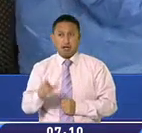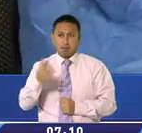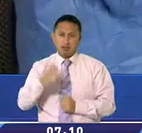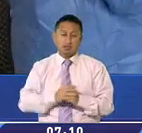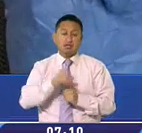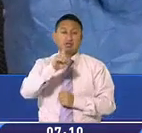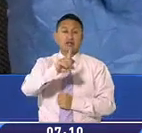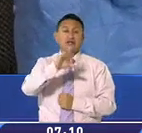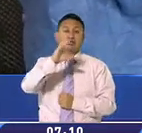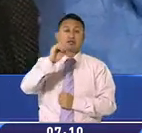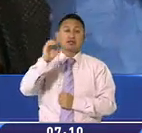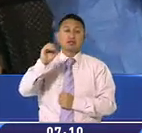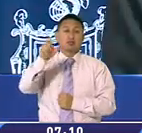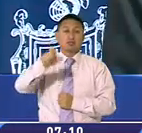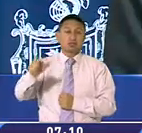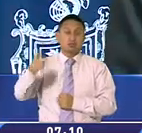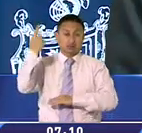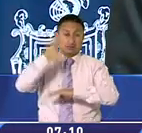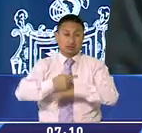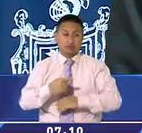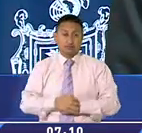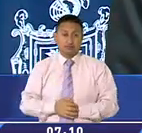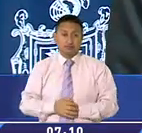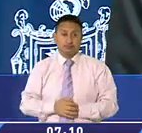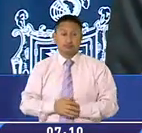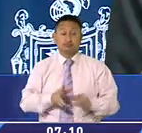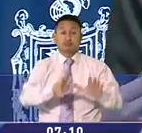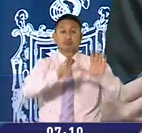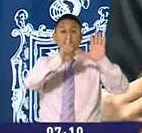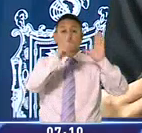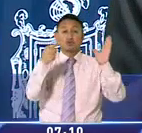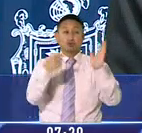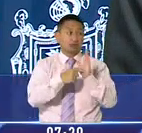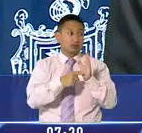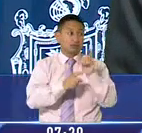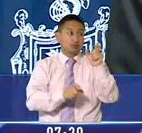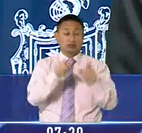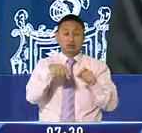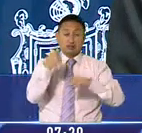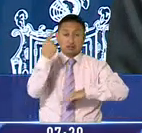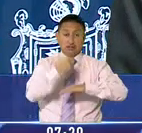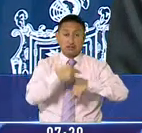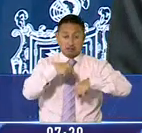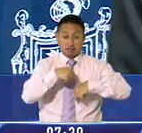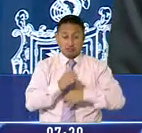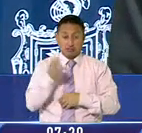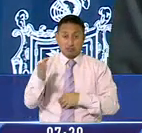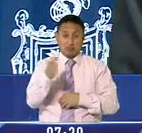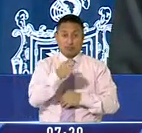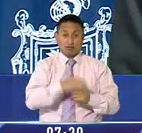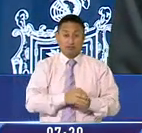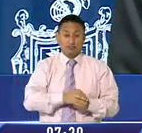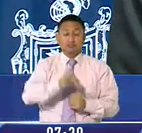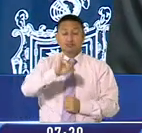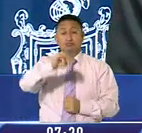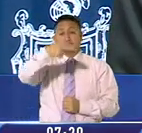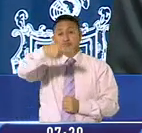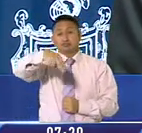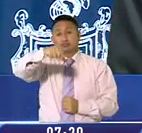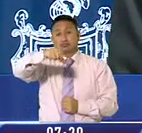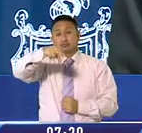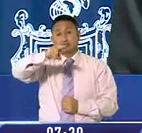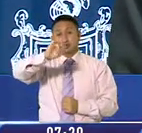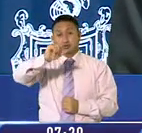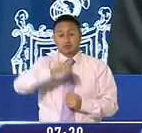día. Vacunamos más de 8.000 personas diarias en los puntos que nosotros manejamos. El Centro Deportivo Metropolitano de Iñaquito, en Calderón, en el